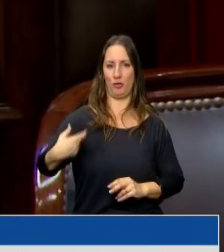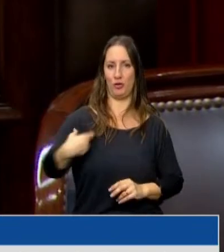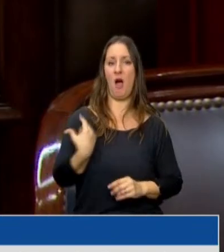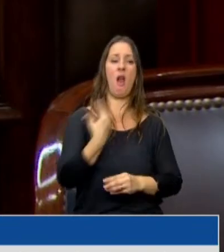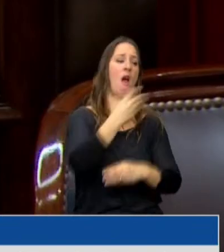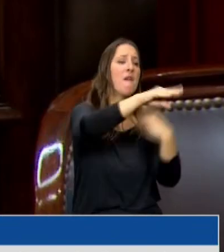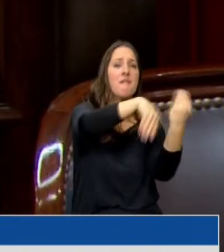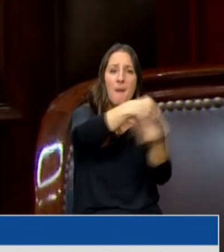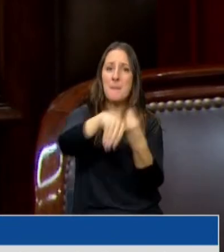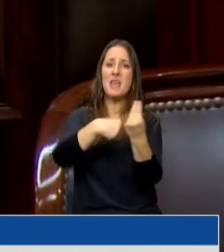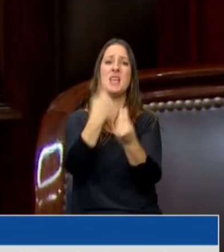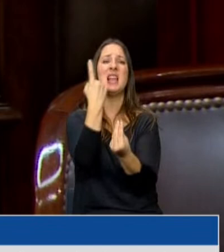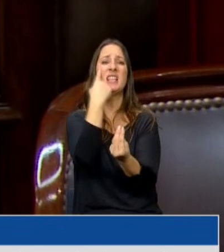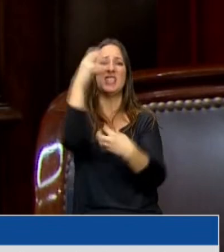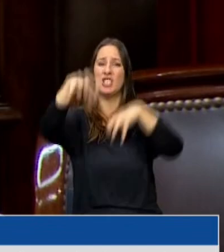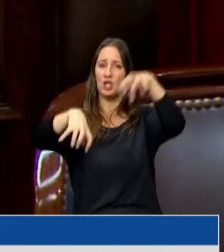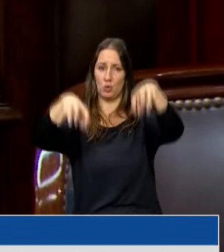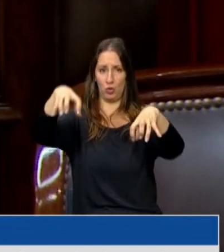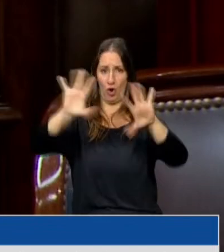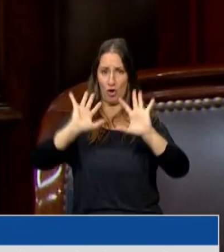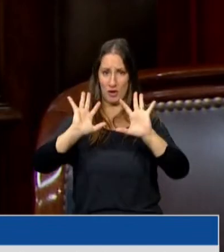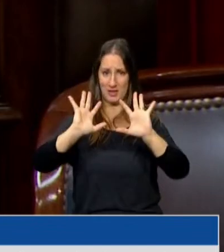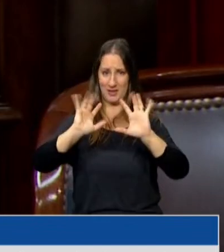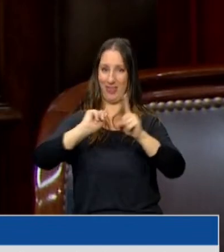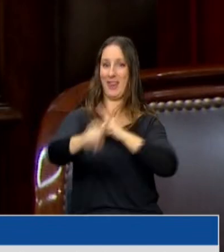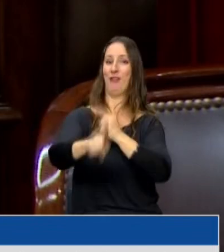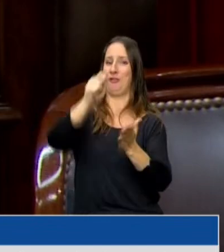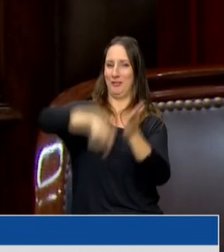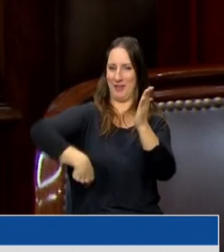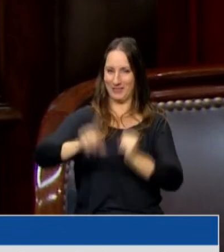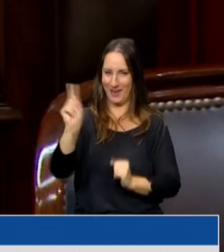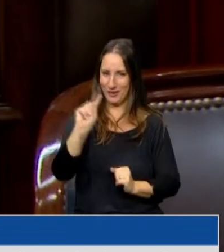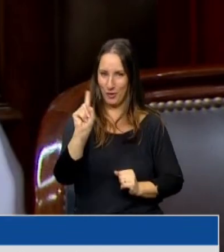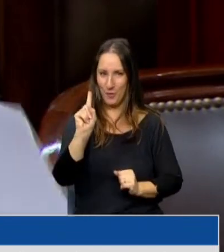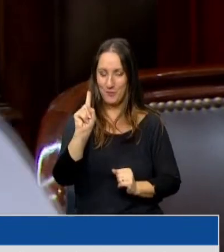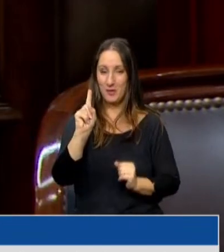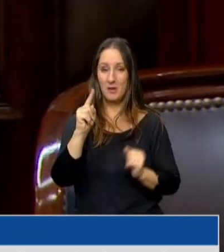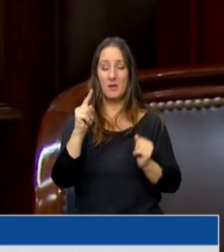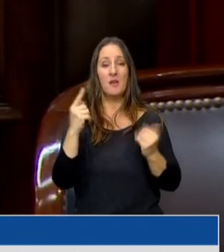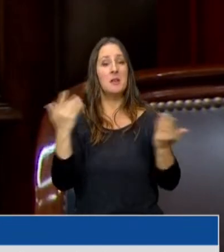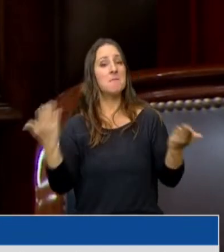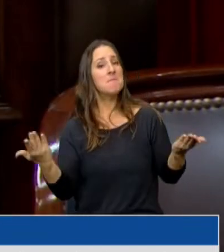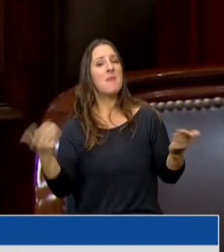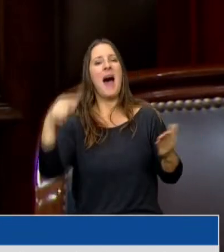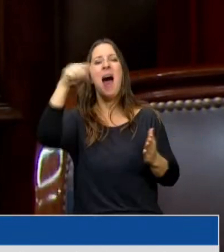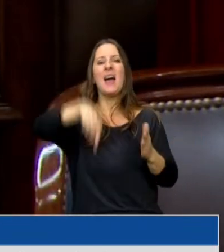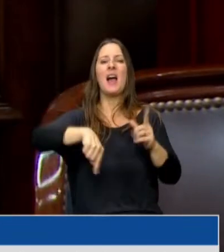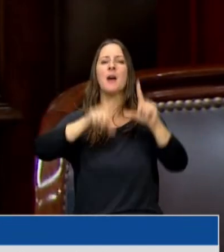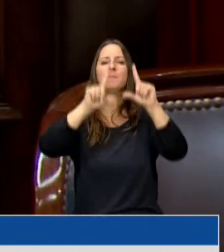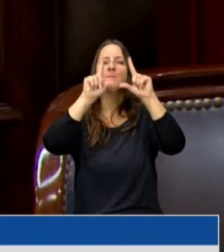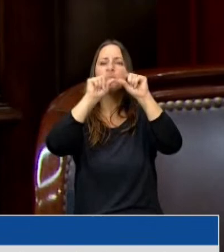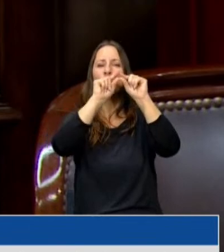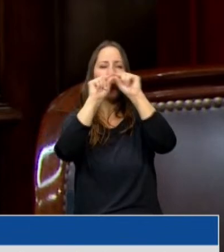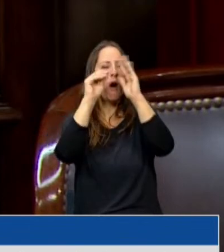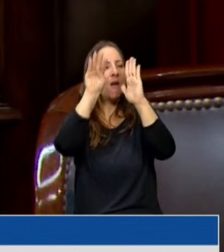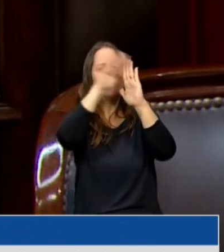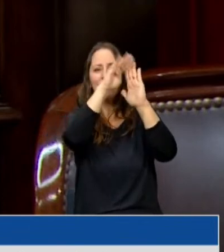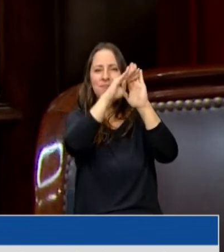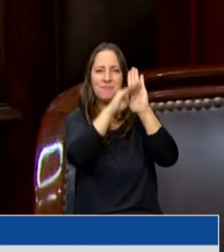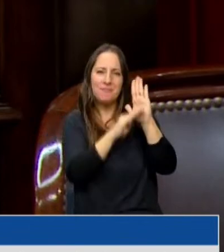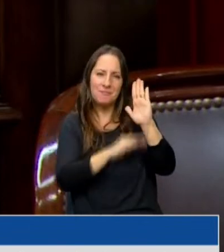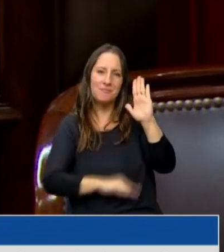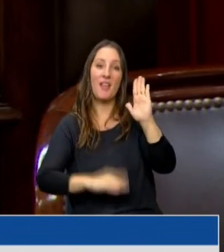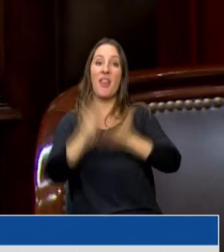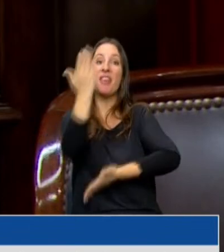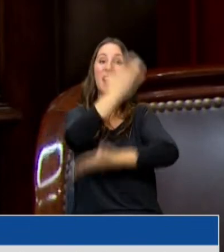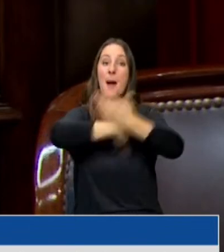e instituciones a desempeñarse. Y no existe, presidente, en el nomenclador nacional